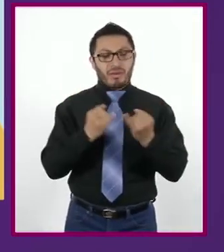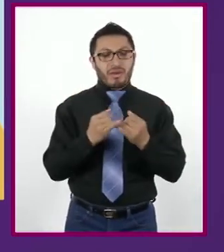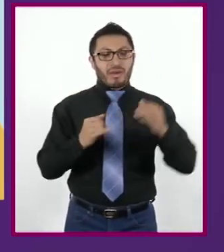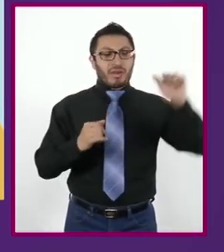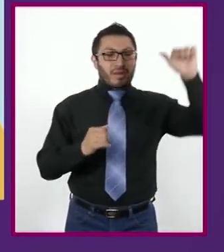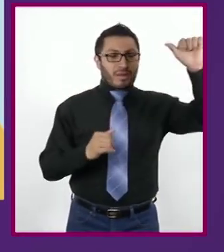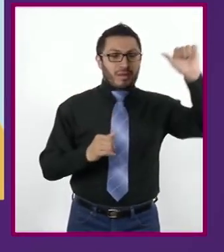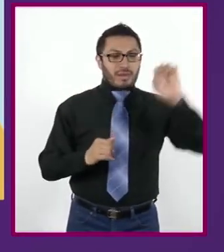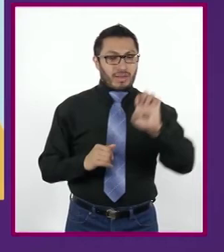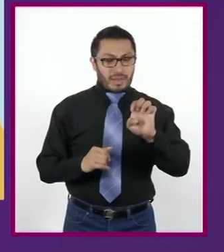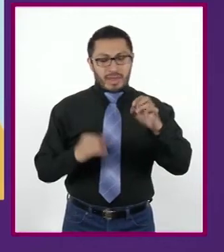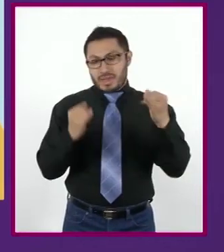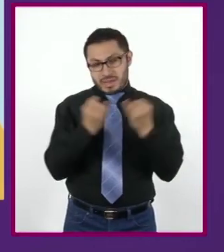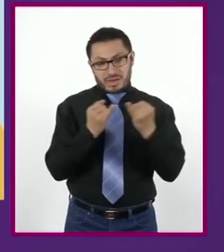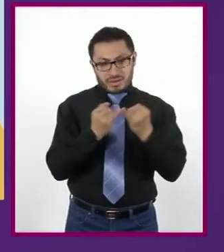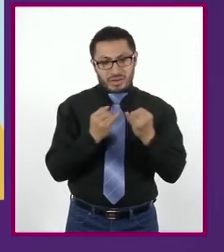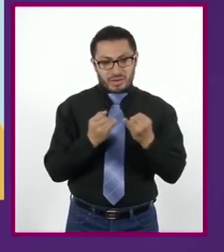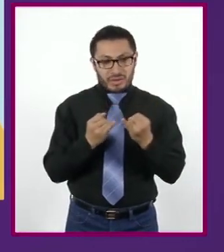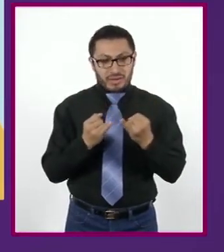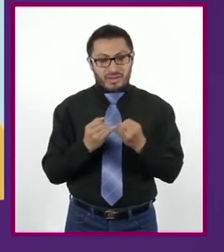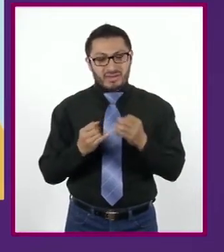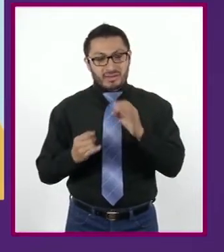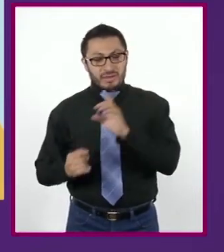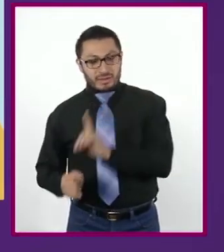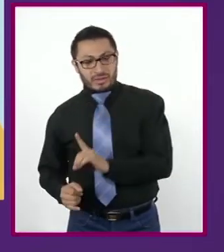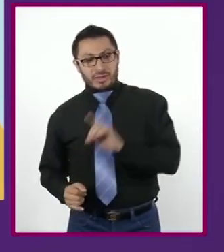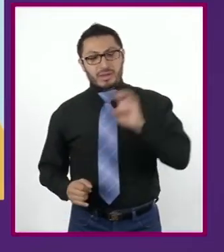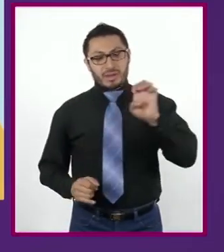AE es congruente con DE.